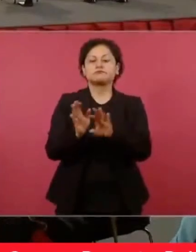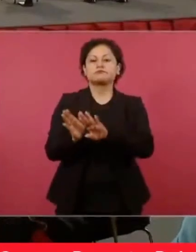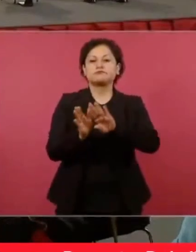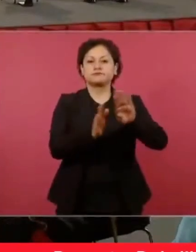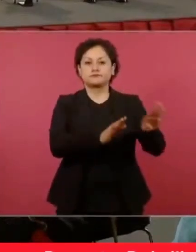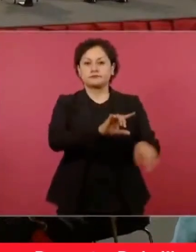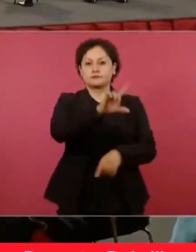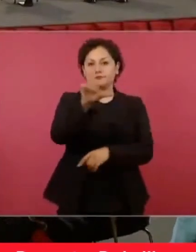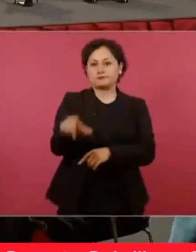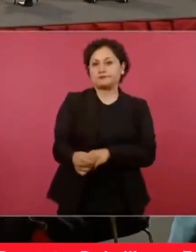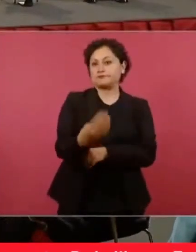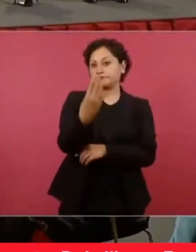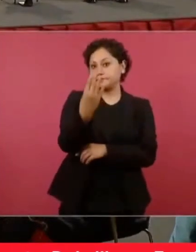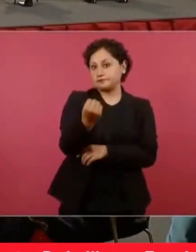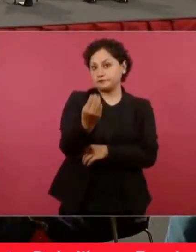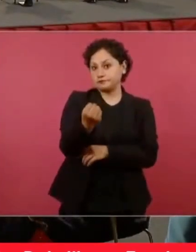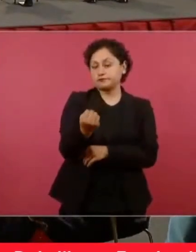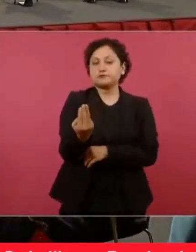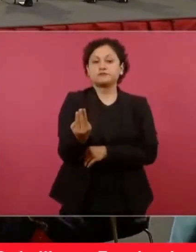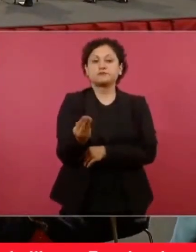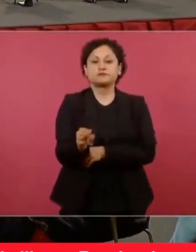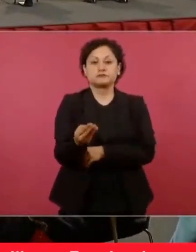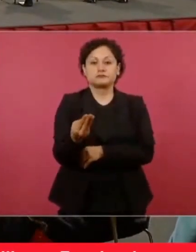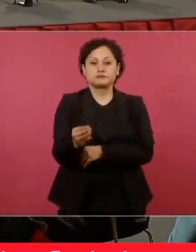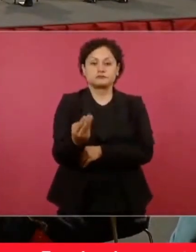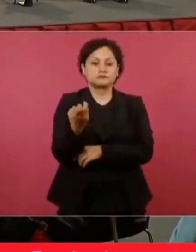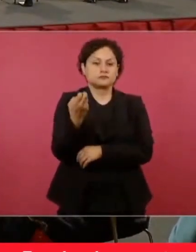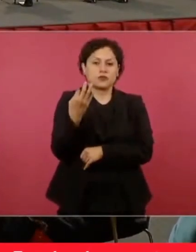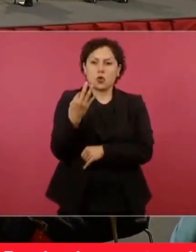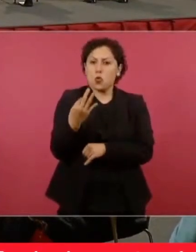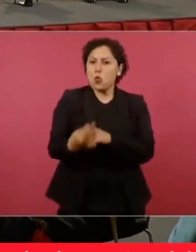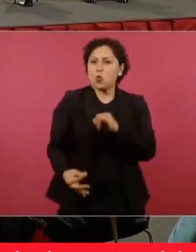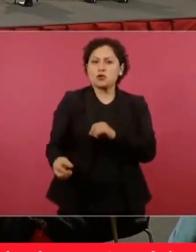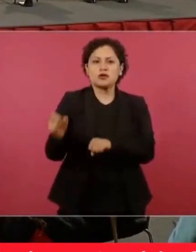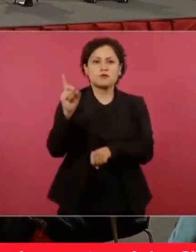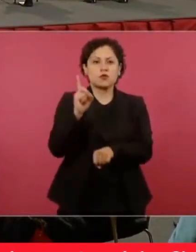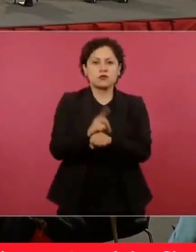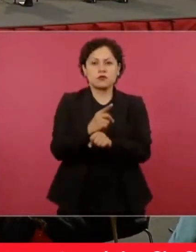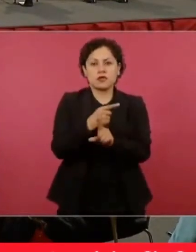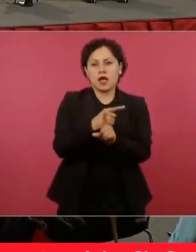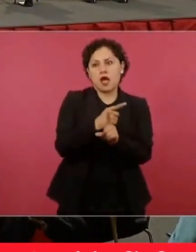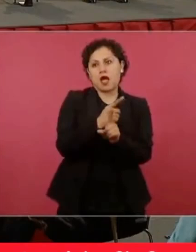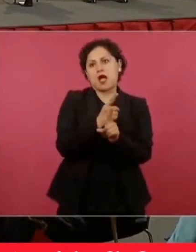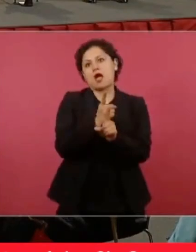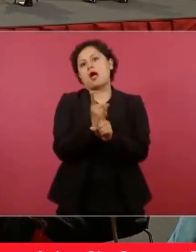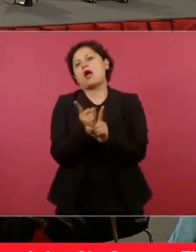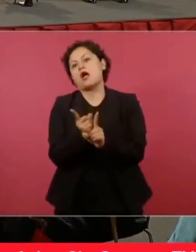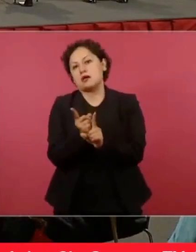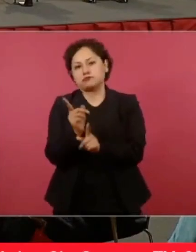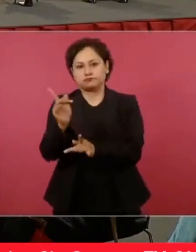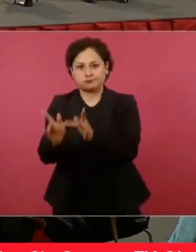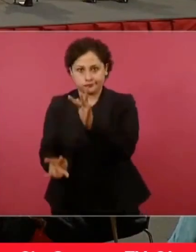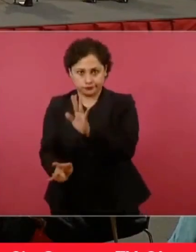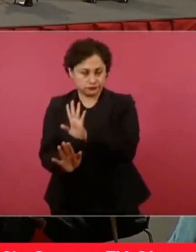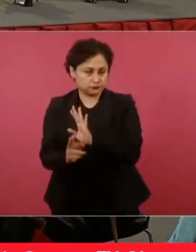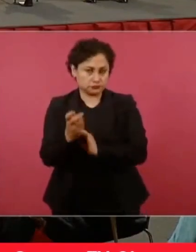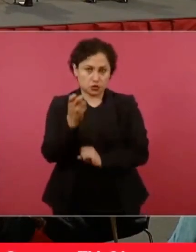9 de mayo, que es el último día en que ha habido afectación de carga por esta causa, por la reserva